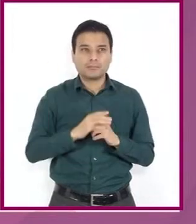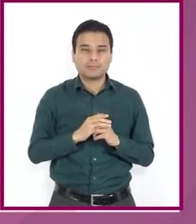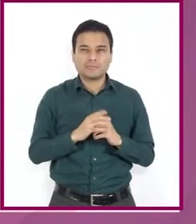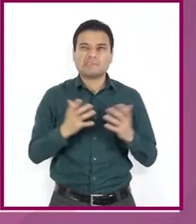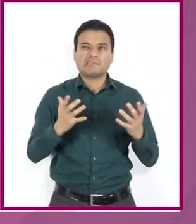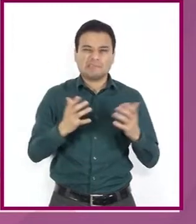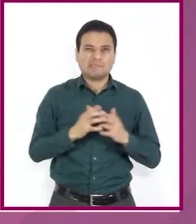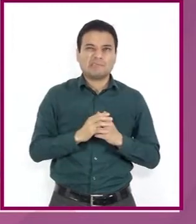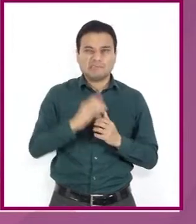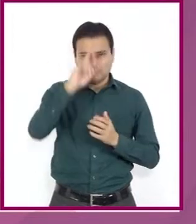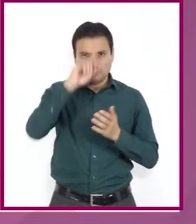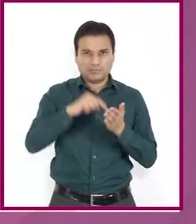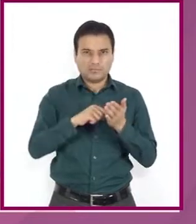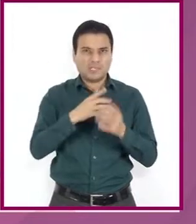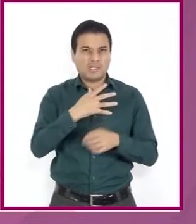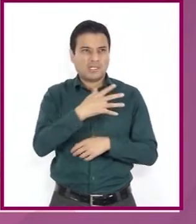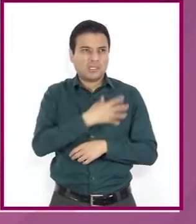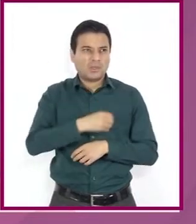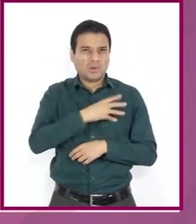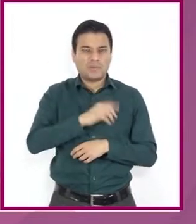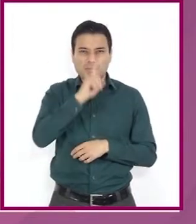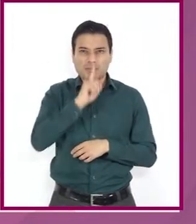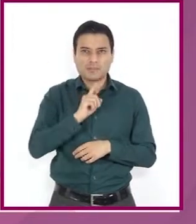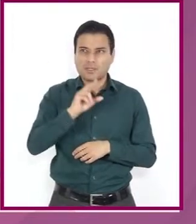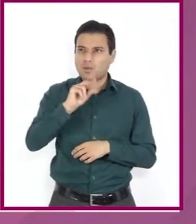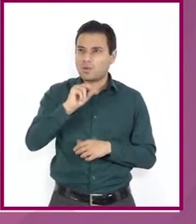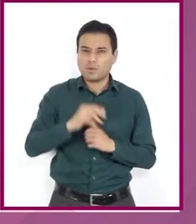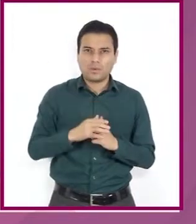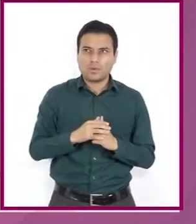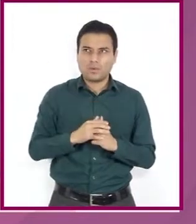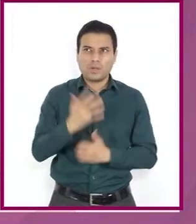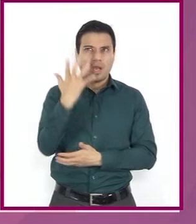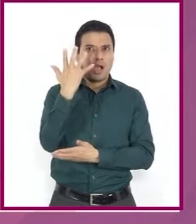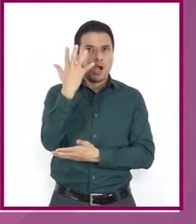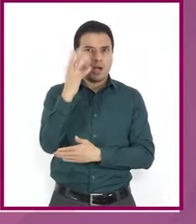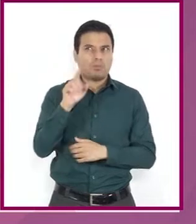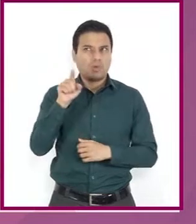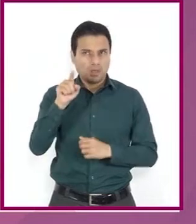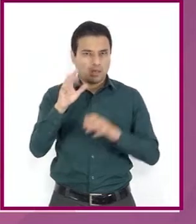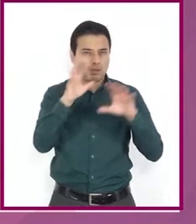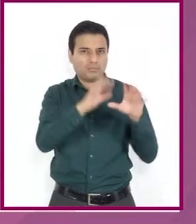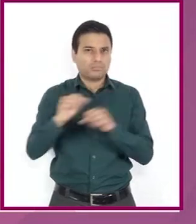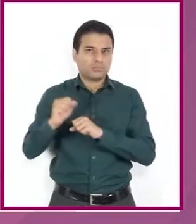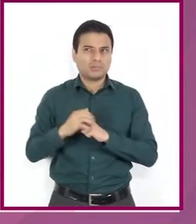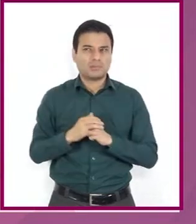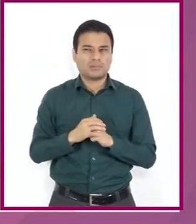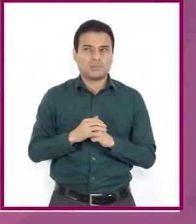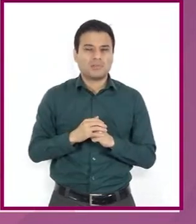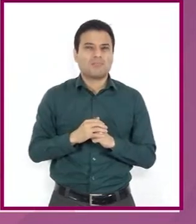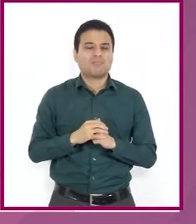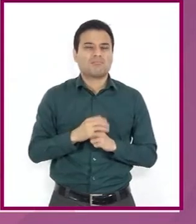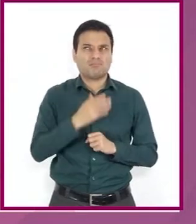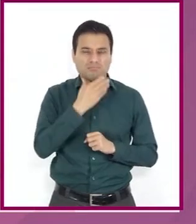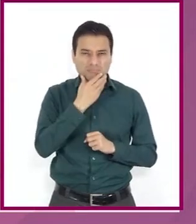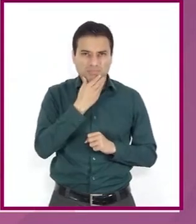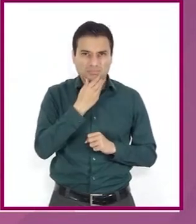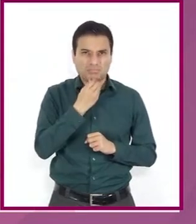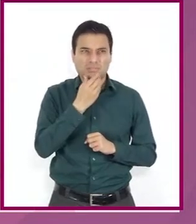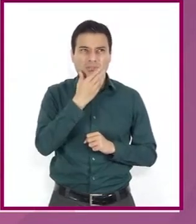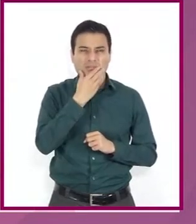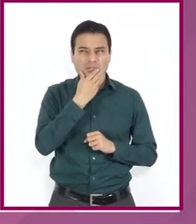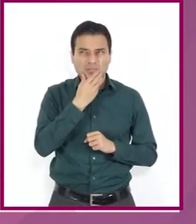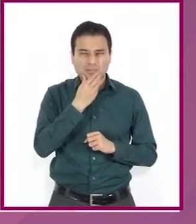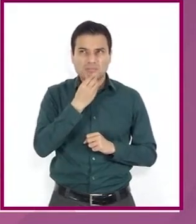su hijo no estaba mintiendo. Las pruebas hablaban por sí solas. Incluso habían pasado tanto